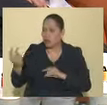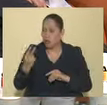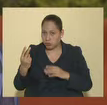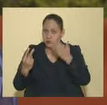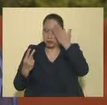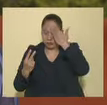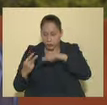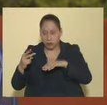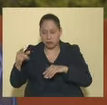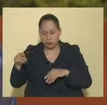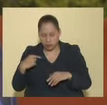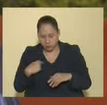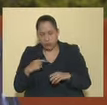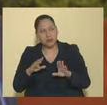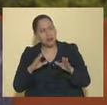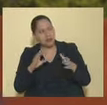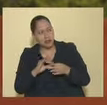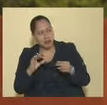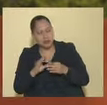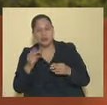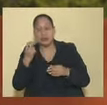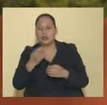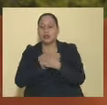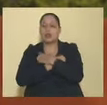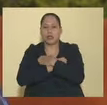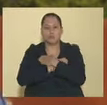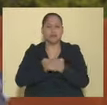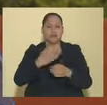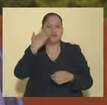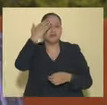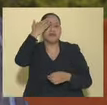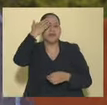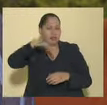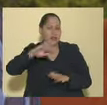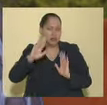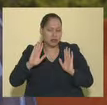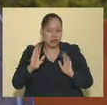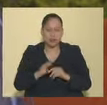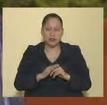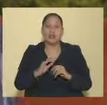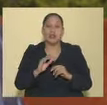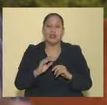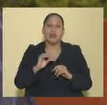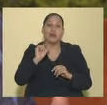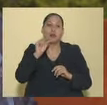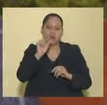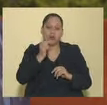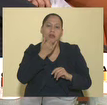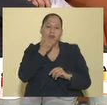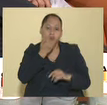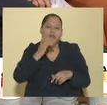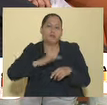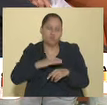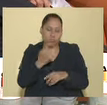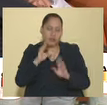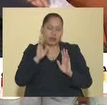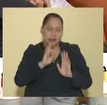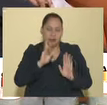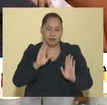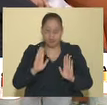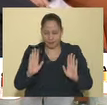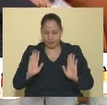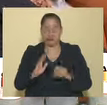conscientes de lo que se está diciendo, por eso se llama educación consciente, ¿no? Un poco equivocada, mañana veremos que vamos a hablar de educación consciente,